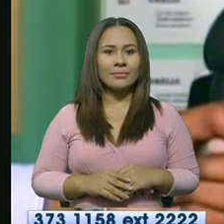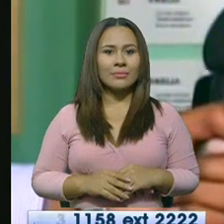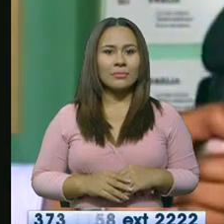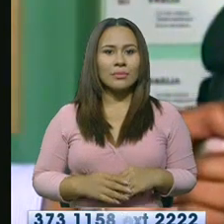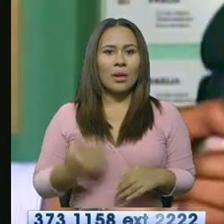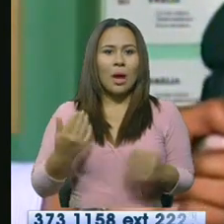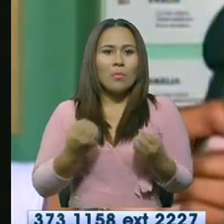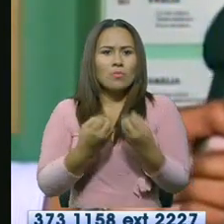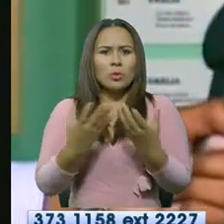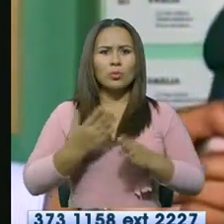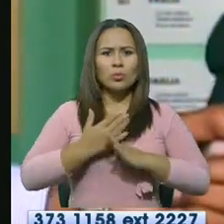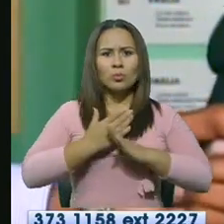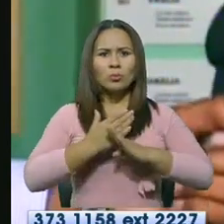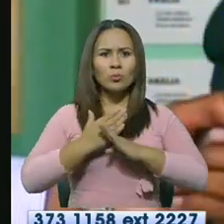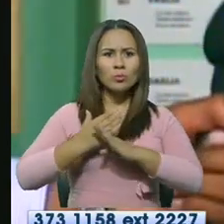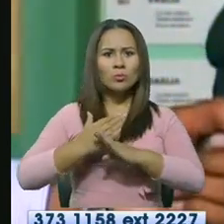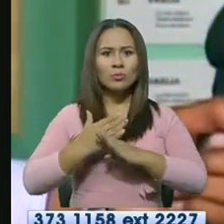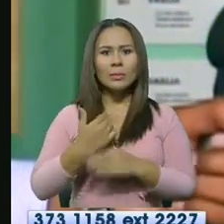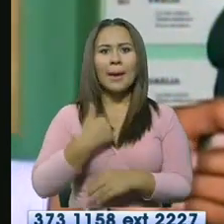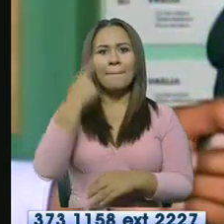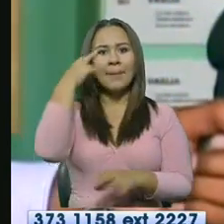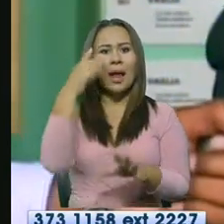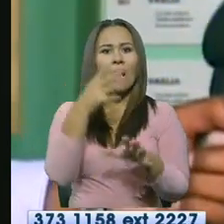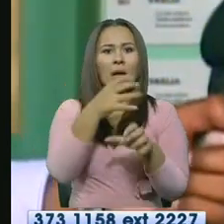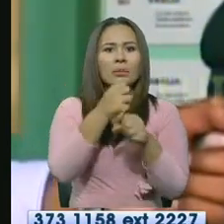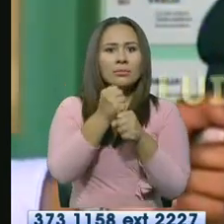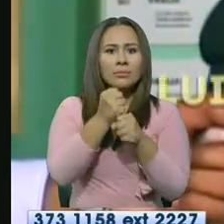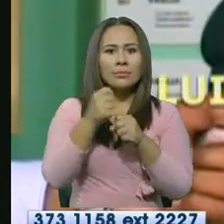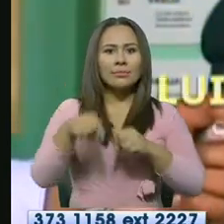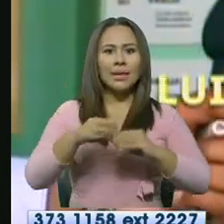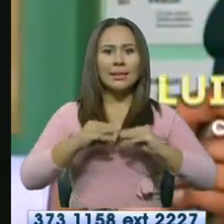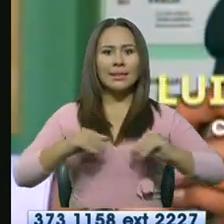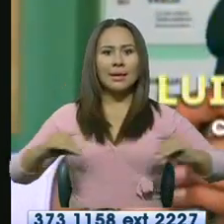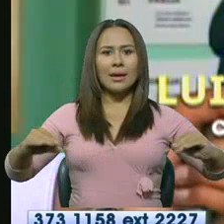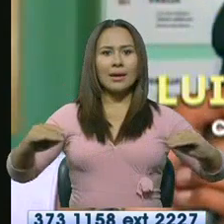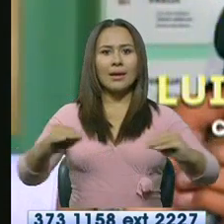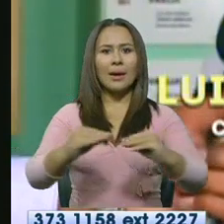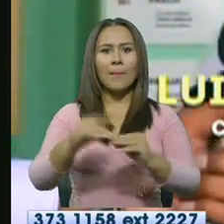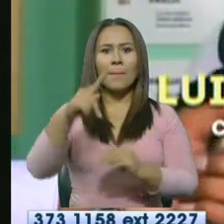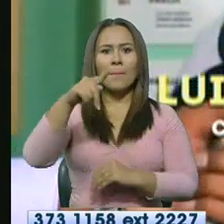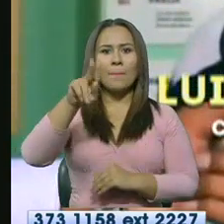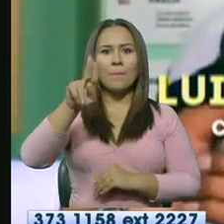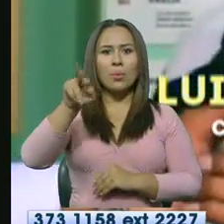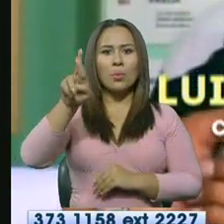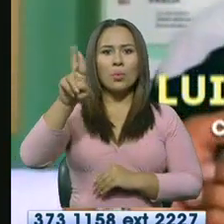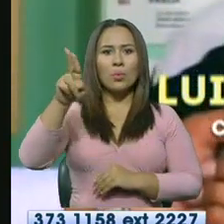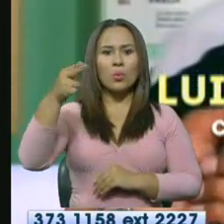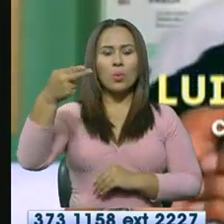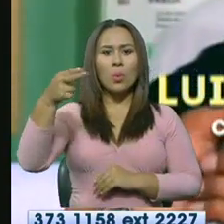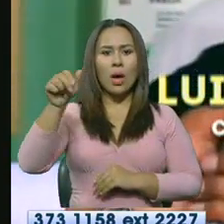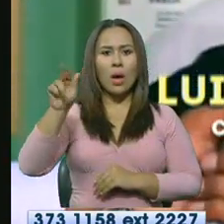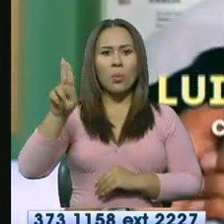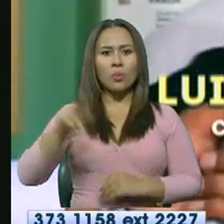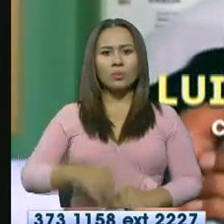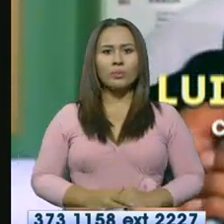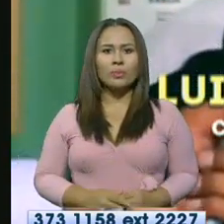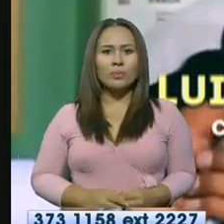puso mucha resistencia hacia la conquista del territorio puruá. Entonces él